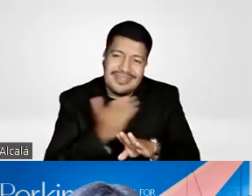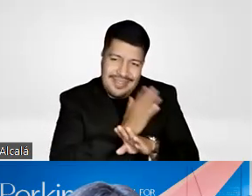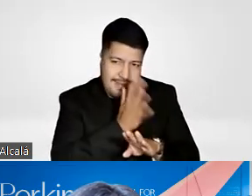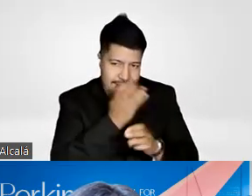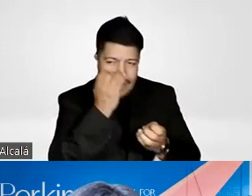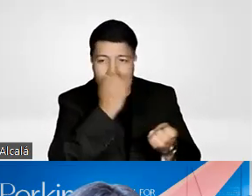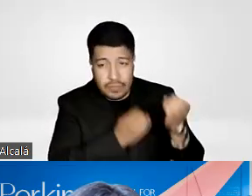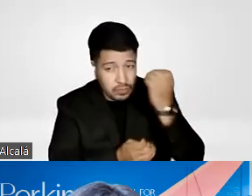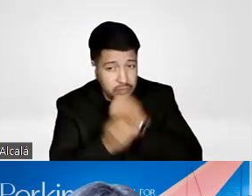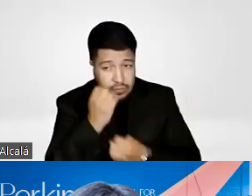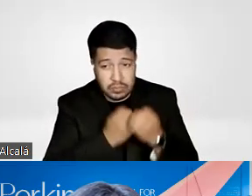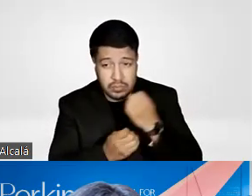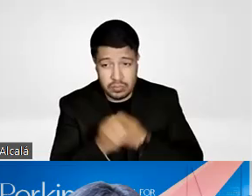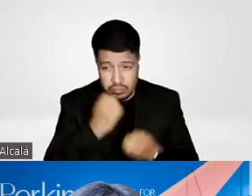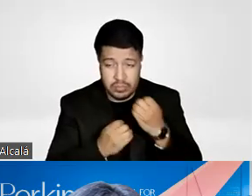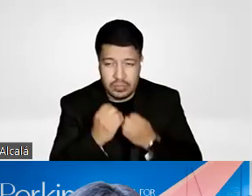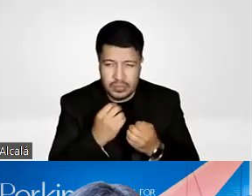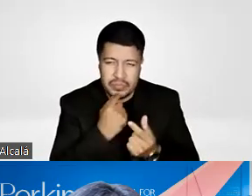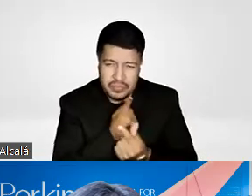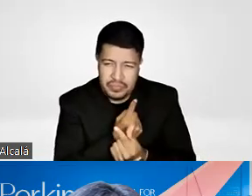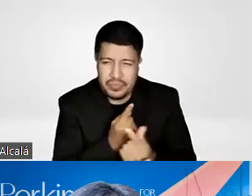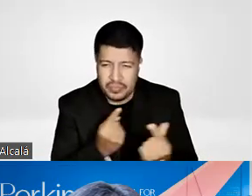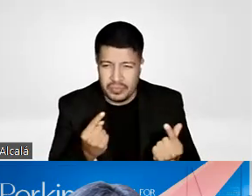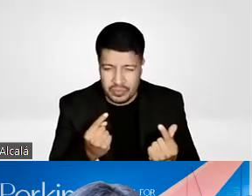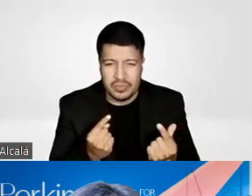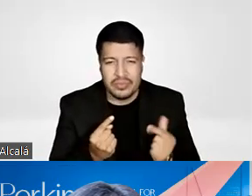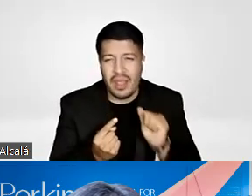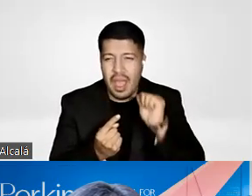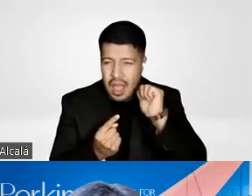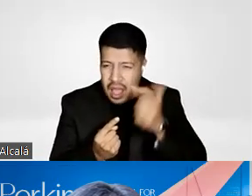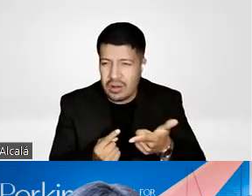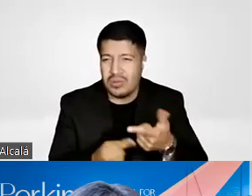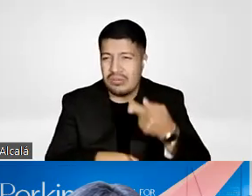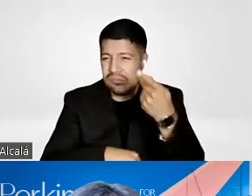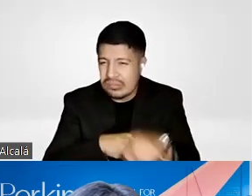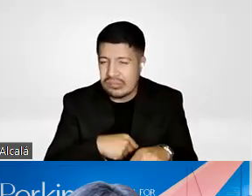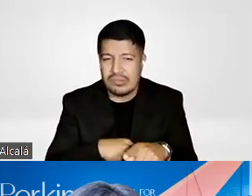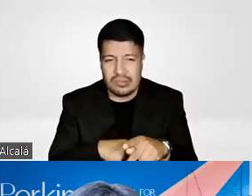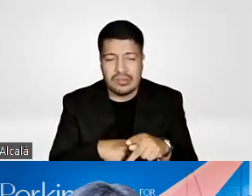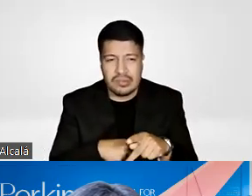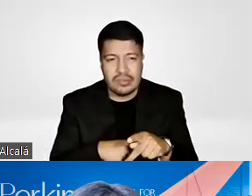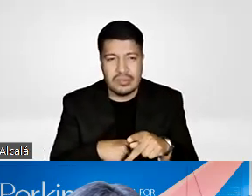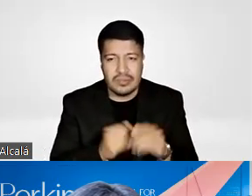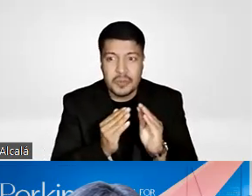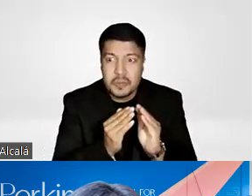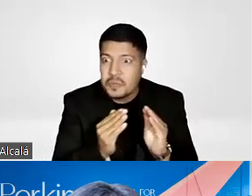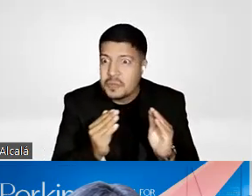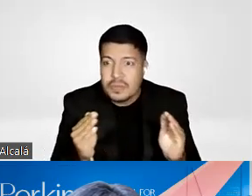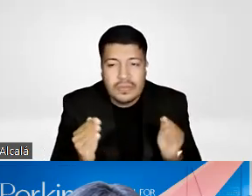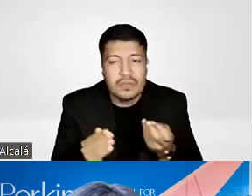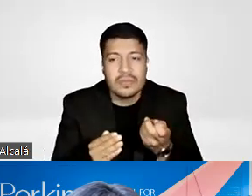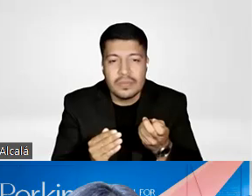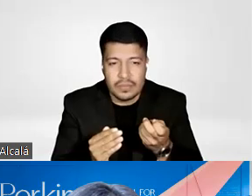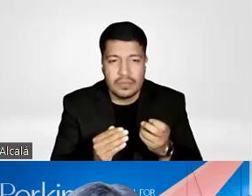una evaluación del desarrollo infantil o alguna signología de alarma para trastorno del neurodesarrollo y se refieren a estos